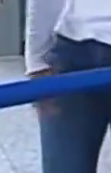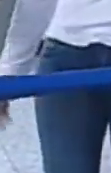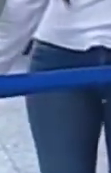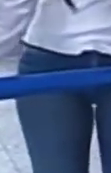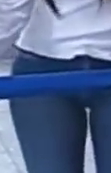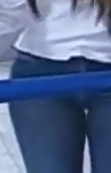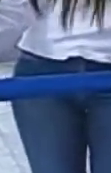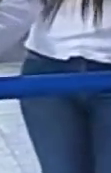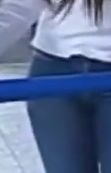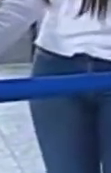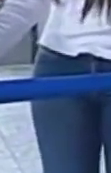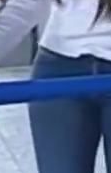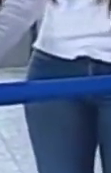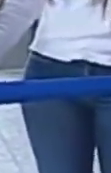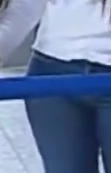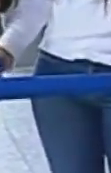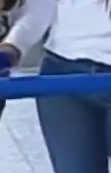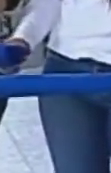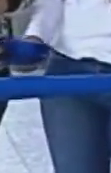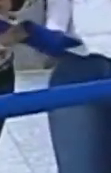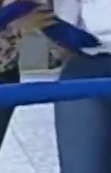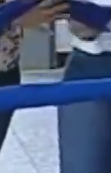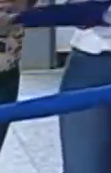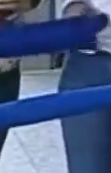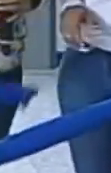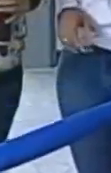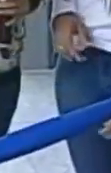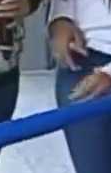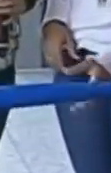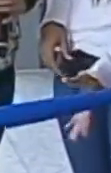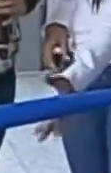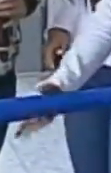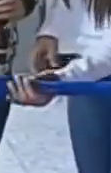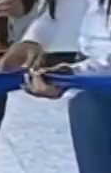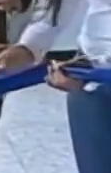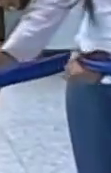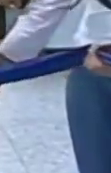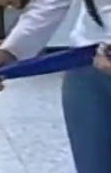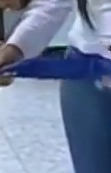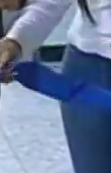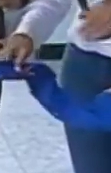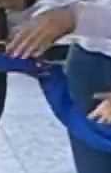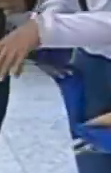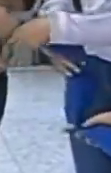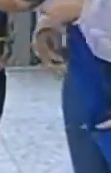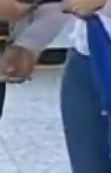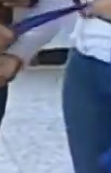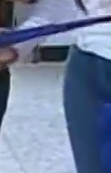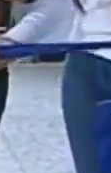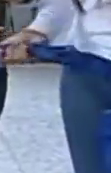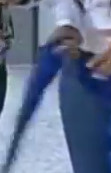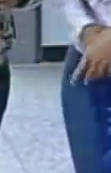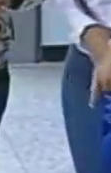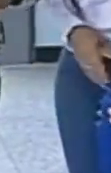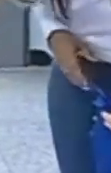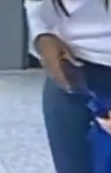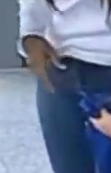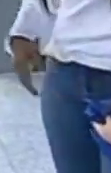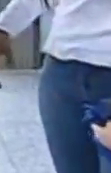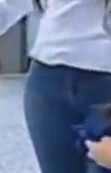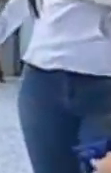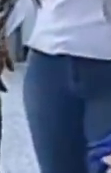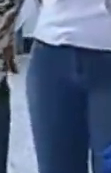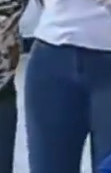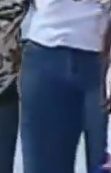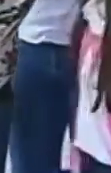aulas de equipamiento escolar que va a permitir, bueno, el desarrollo integral de esta comunidad, de